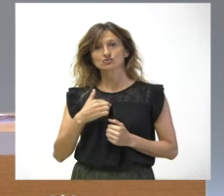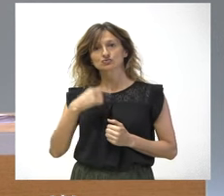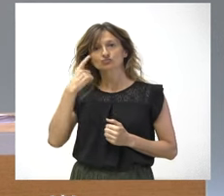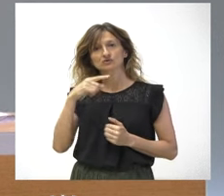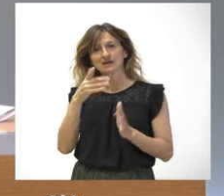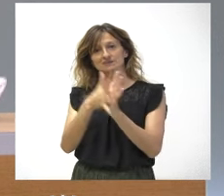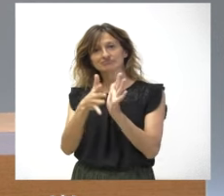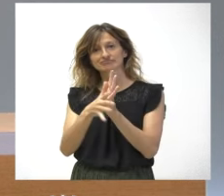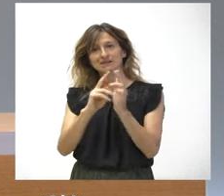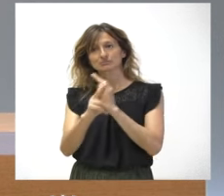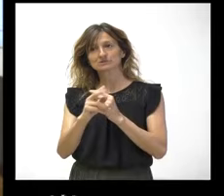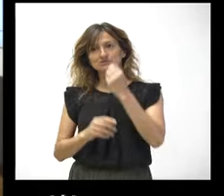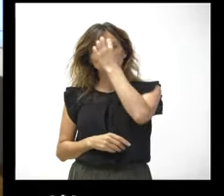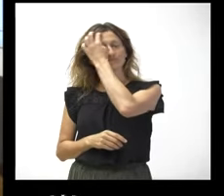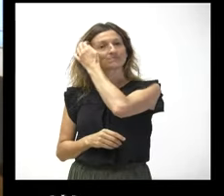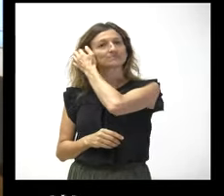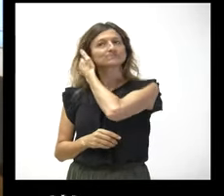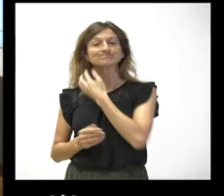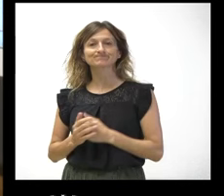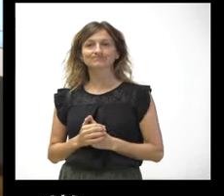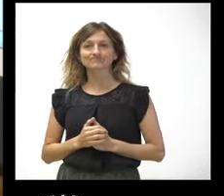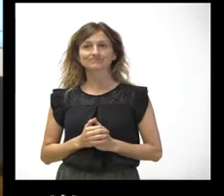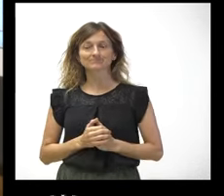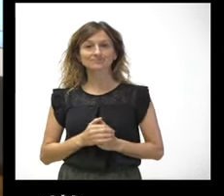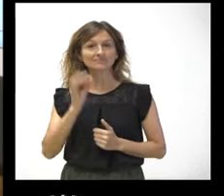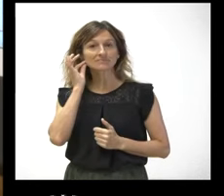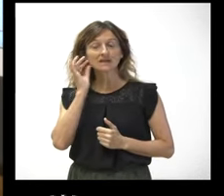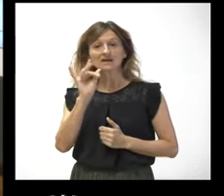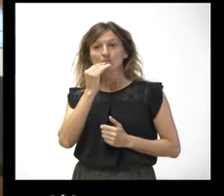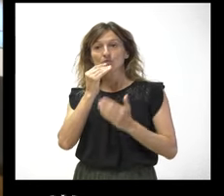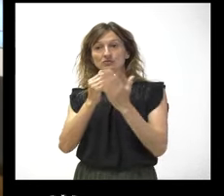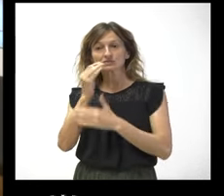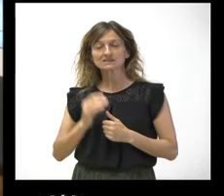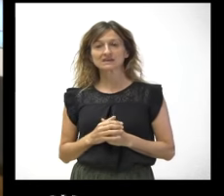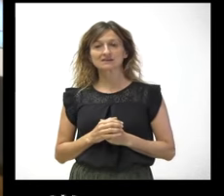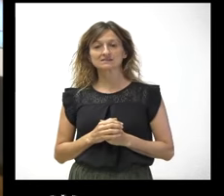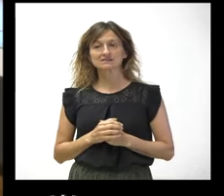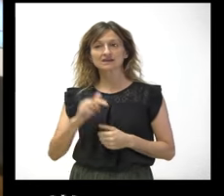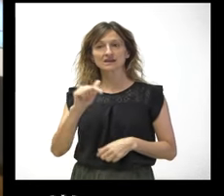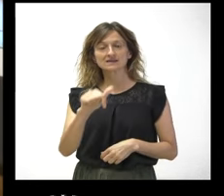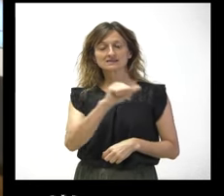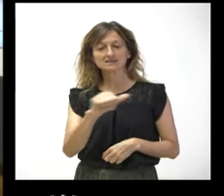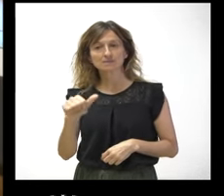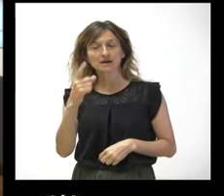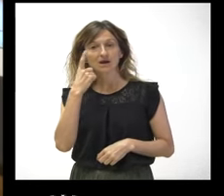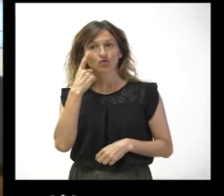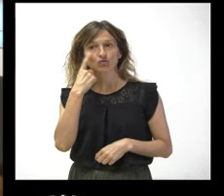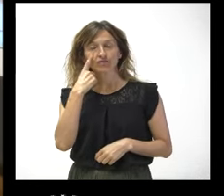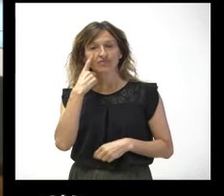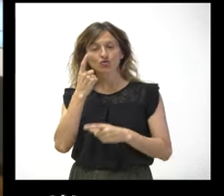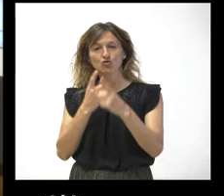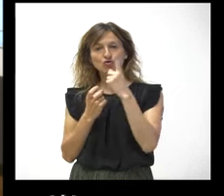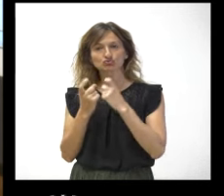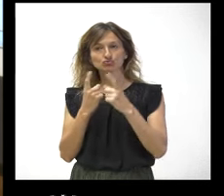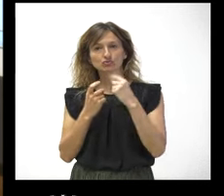poderles aportar Sí hola Buenos días Buenos bueno en primer lugar esta semana hemos conocido que el consultivo ha